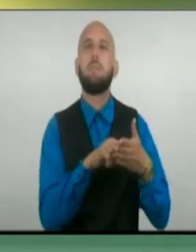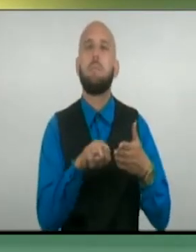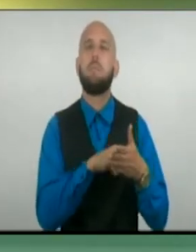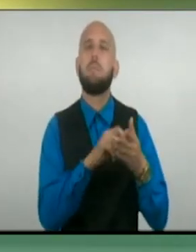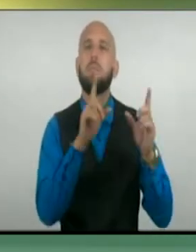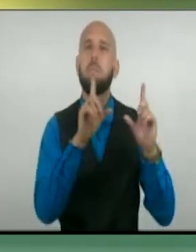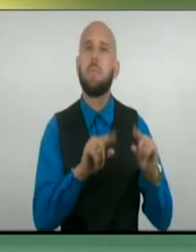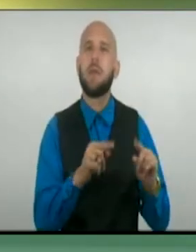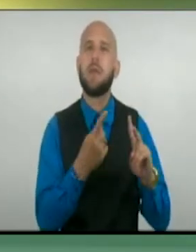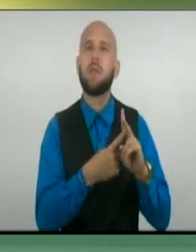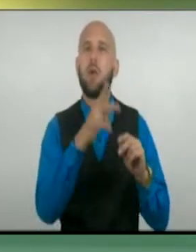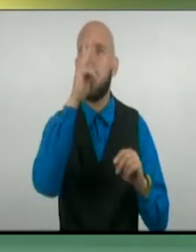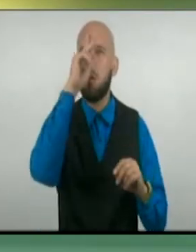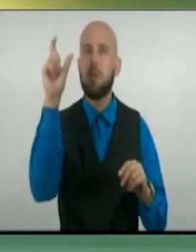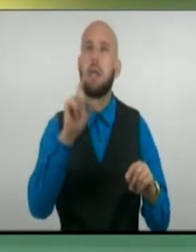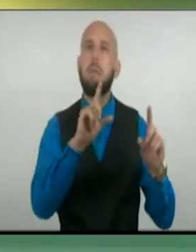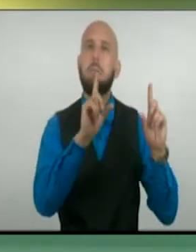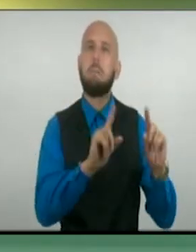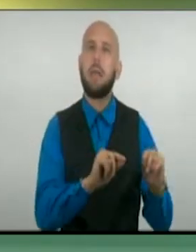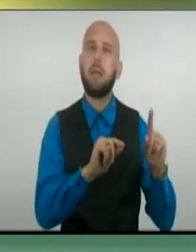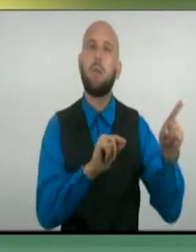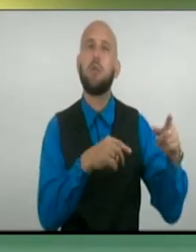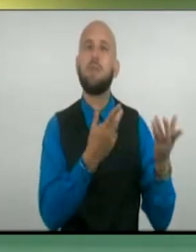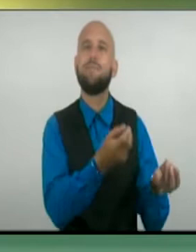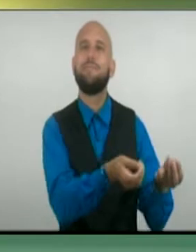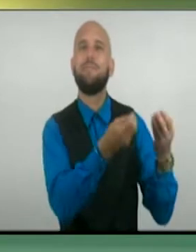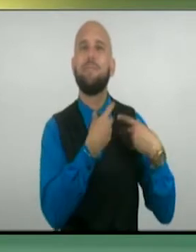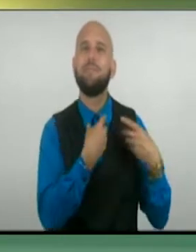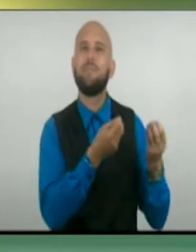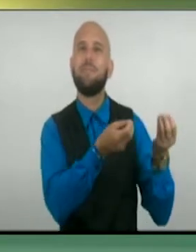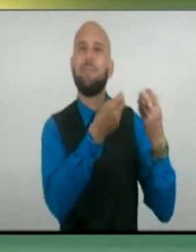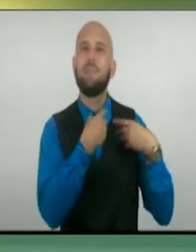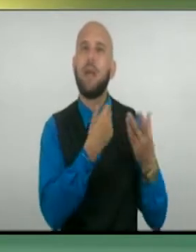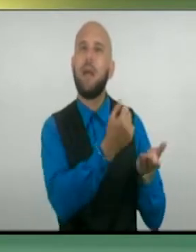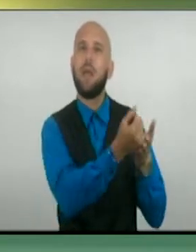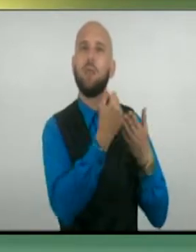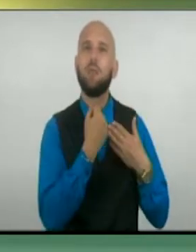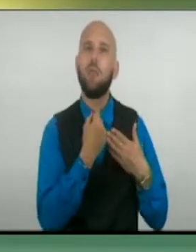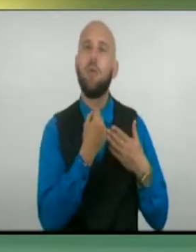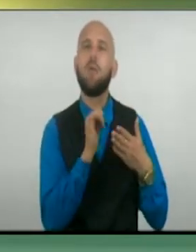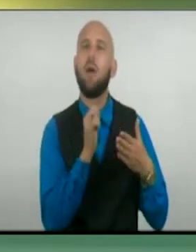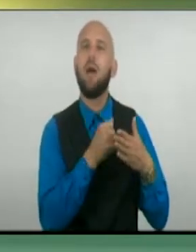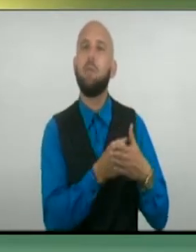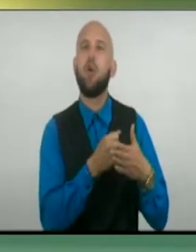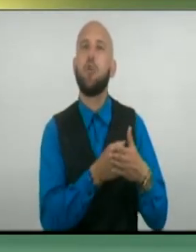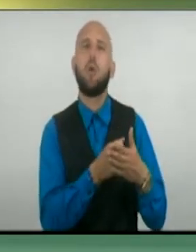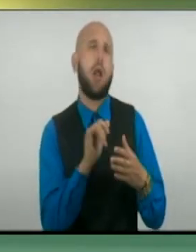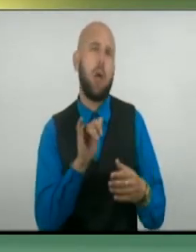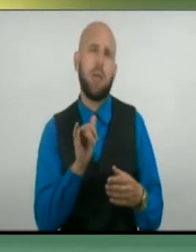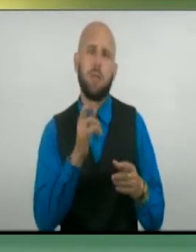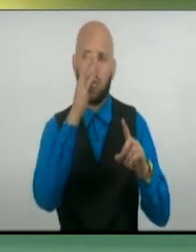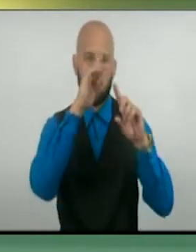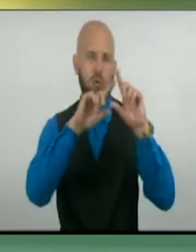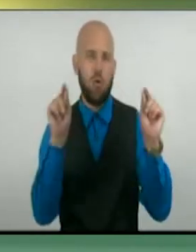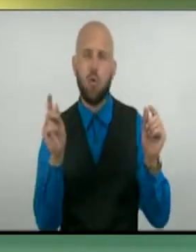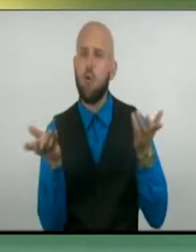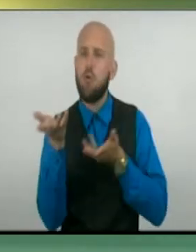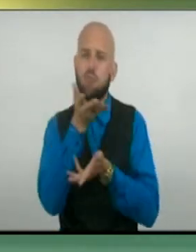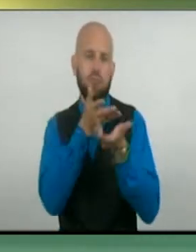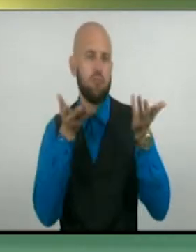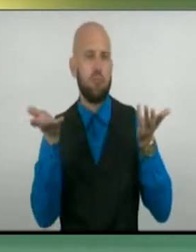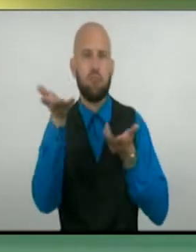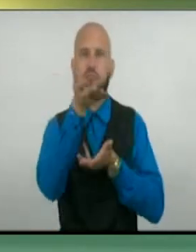número menor de hospitales e ir ciego fue el que nos apoyó a nosotros así como todos nos apoyamos entre todos donde haya un